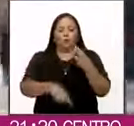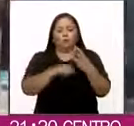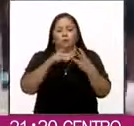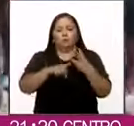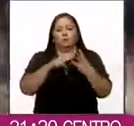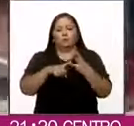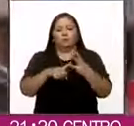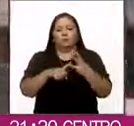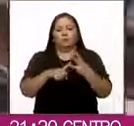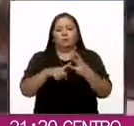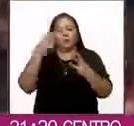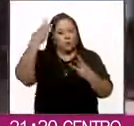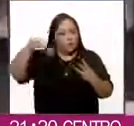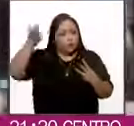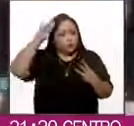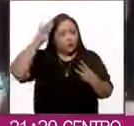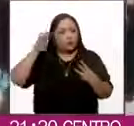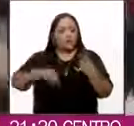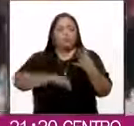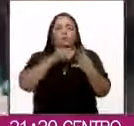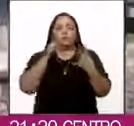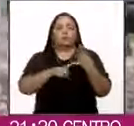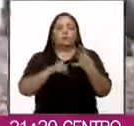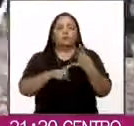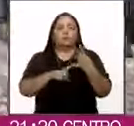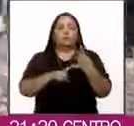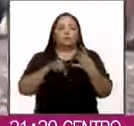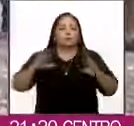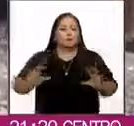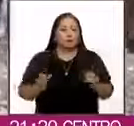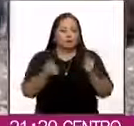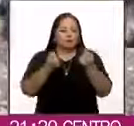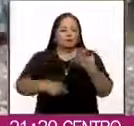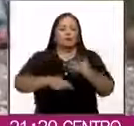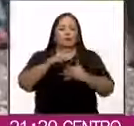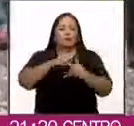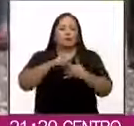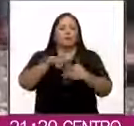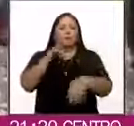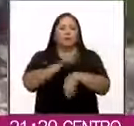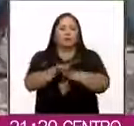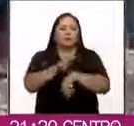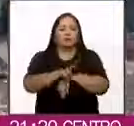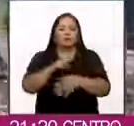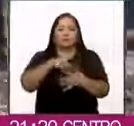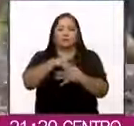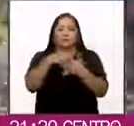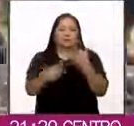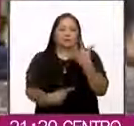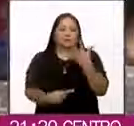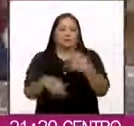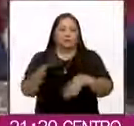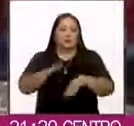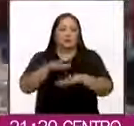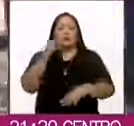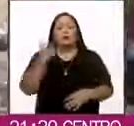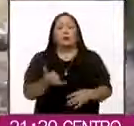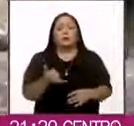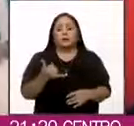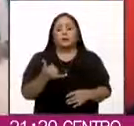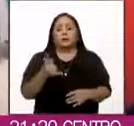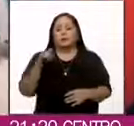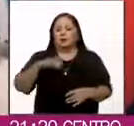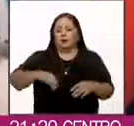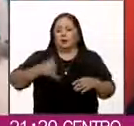tercer lugar Cuba, en cuarto lugar El Salvador, en quinto lugar Venezuela. Son las top 5. En